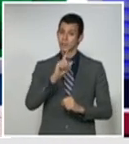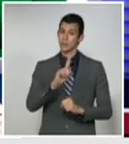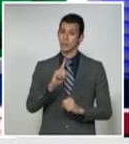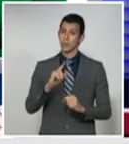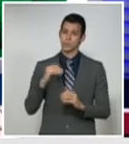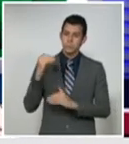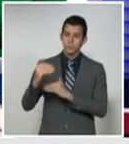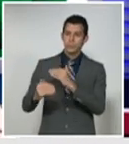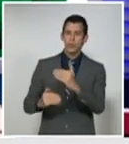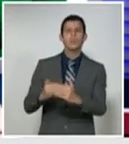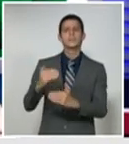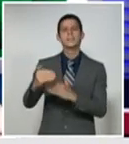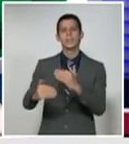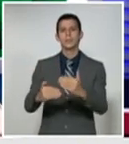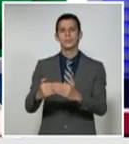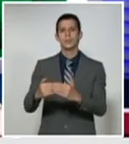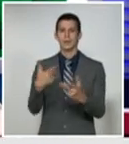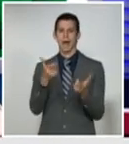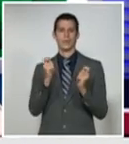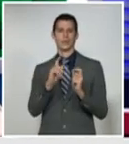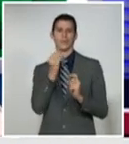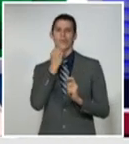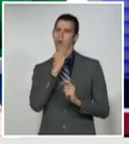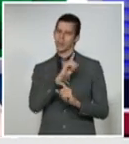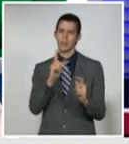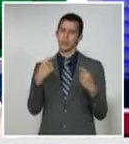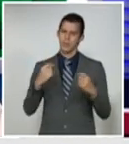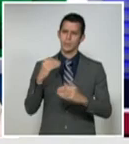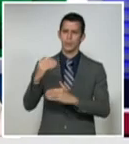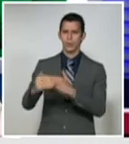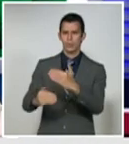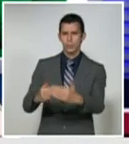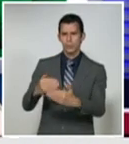visión de cómo se va avanzando, cómo